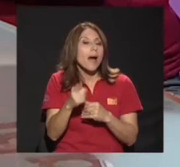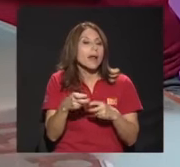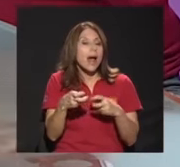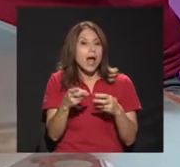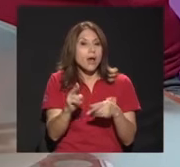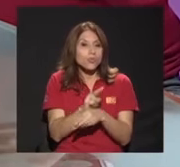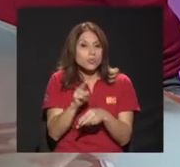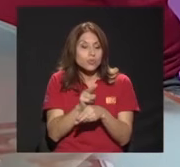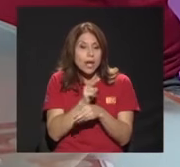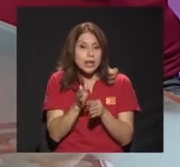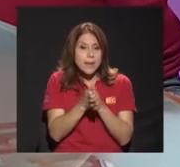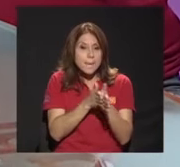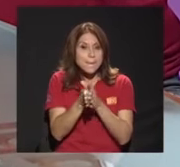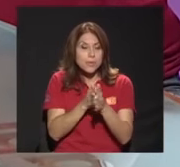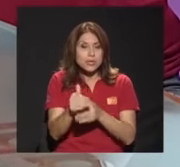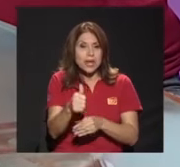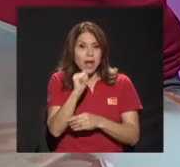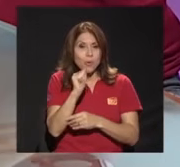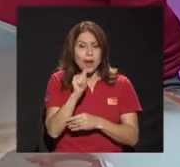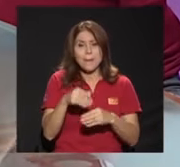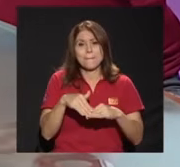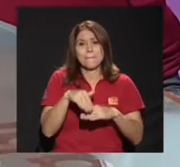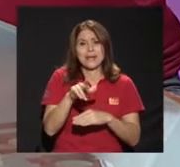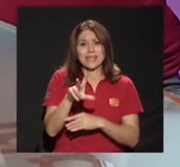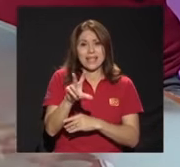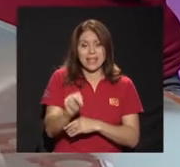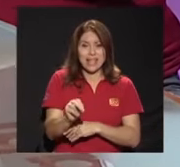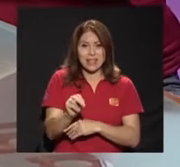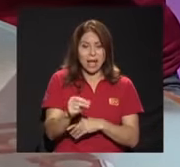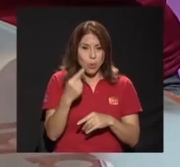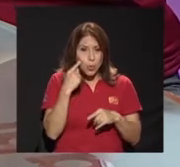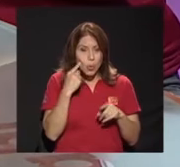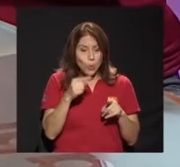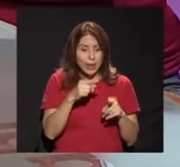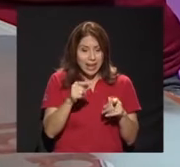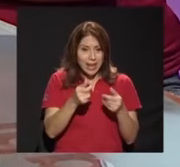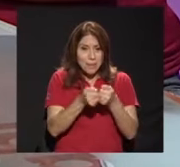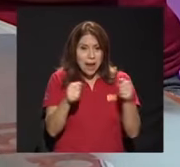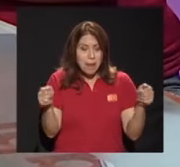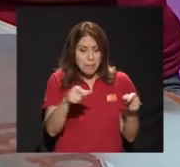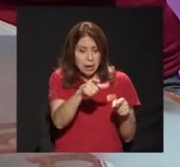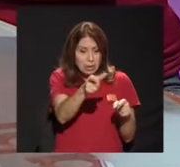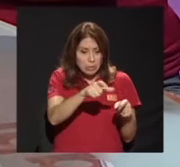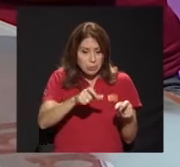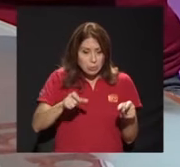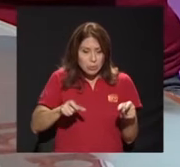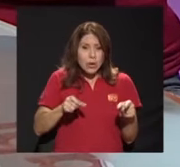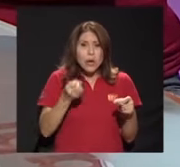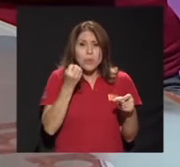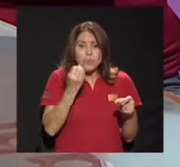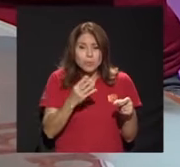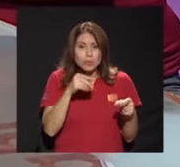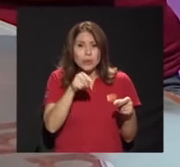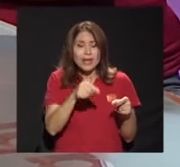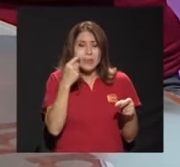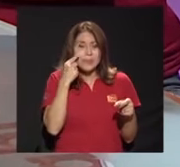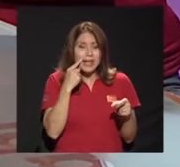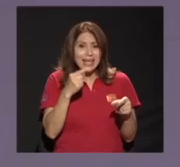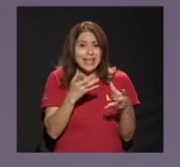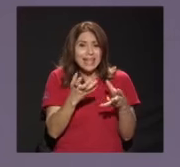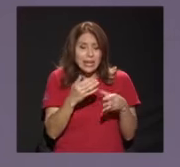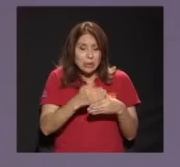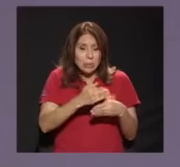Bueno, uno ve aquel mapa y es así como una hemorragia, hasta que dan ganas de llorar. Y entonces, claramente,